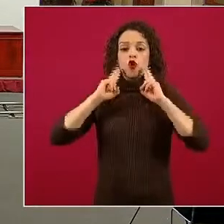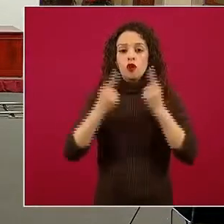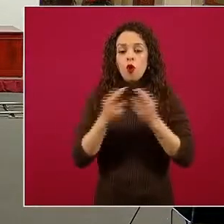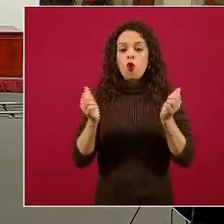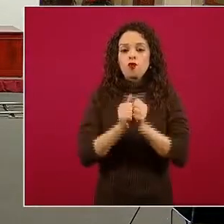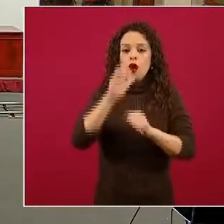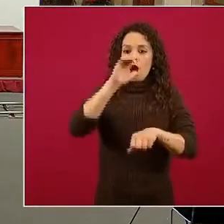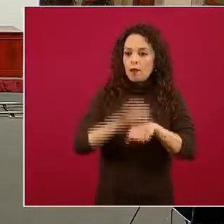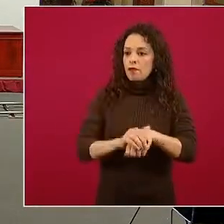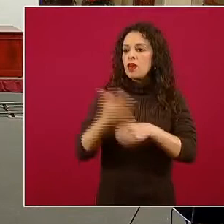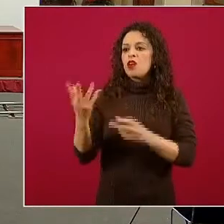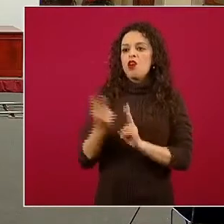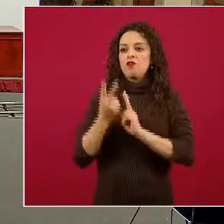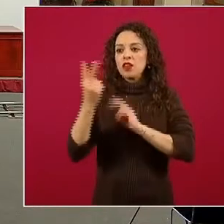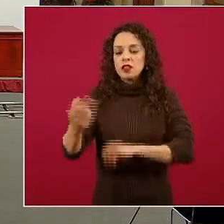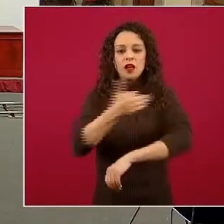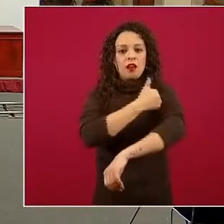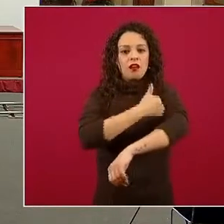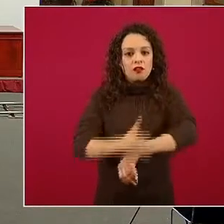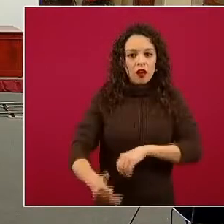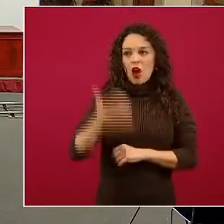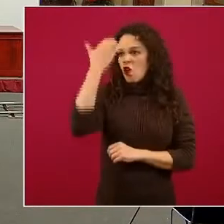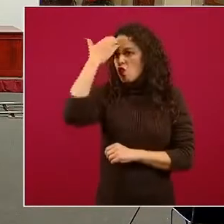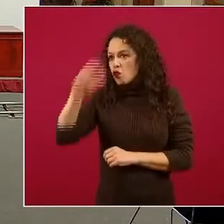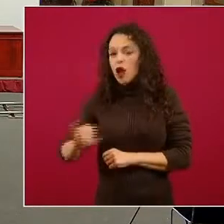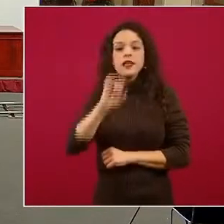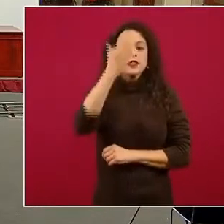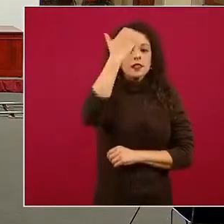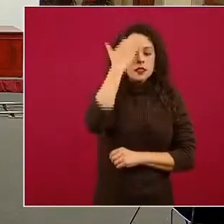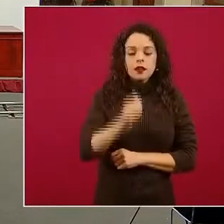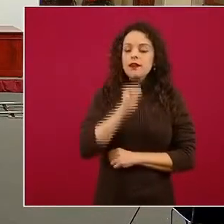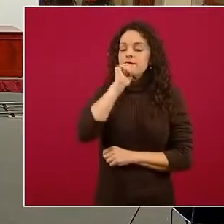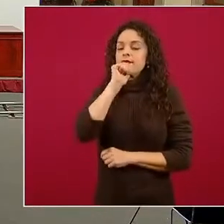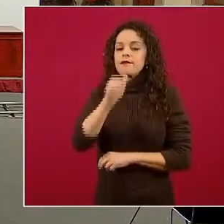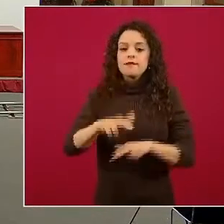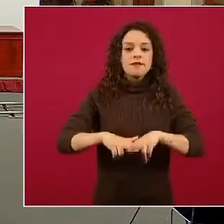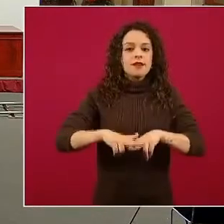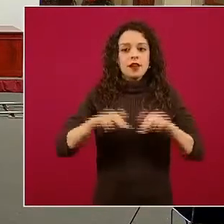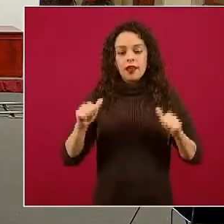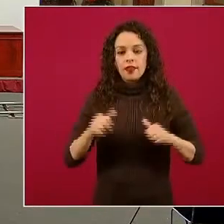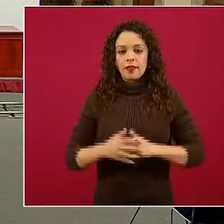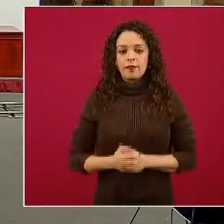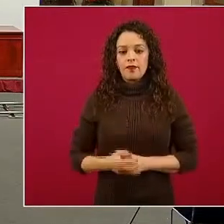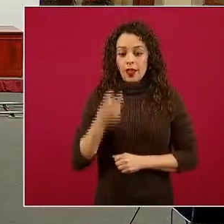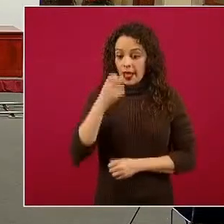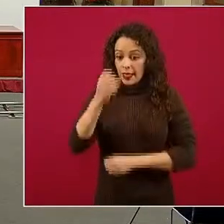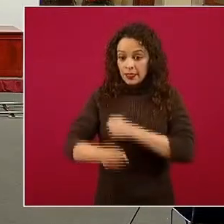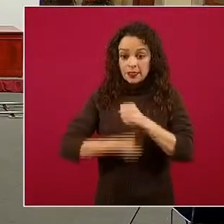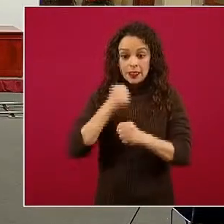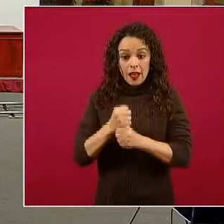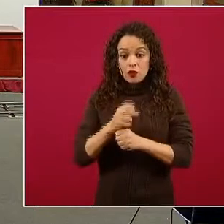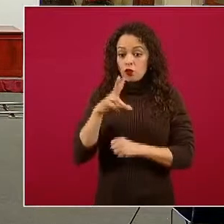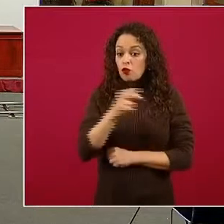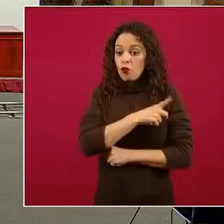vecinos, desconocidos, conocidos. No, este es un año en donde no hay que hacerlo.